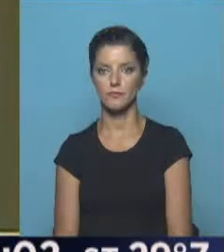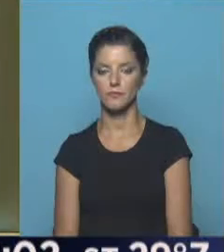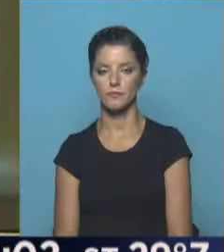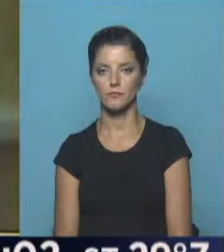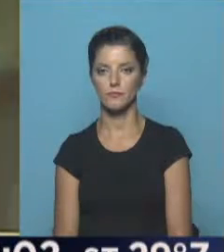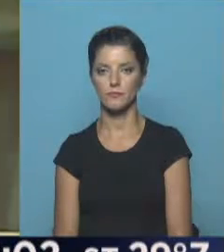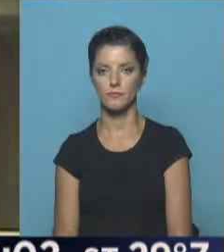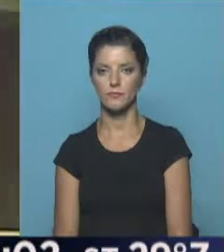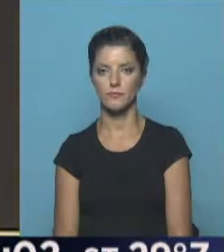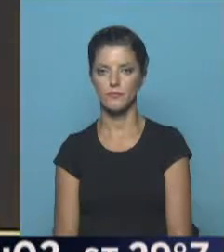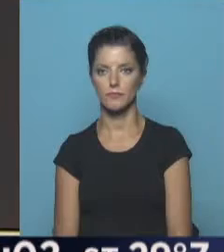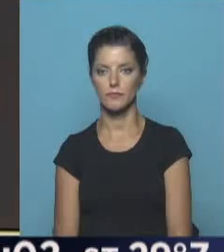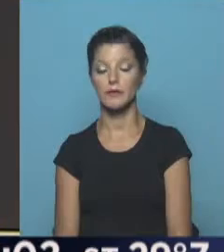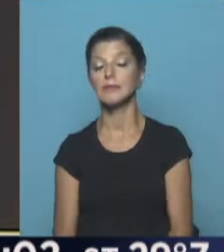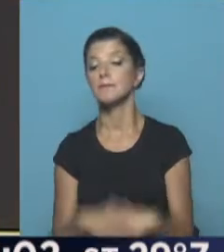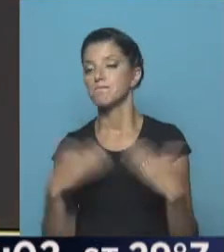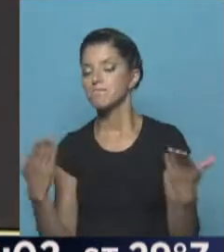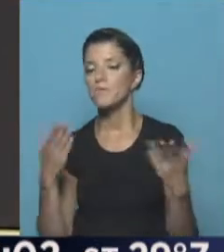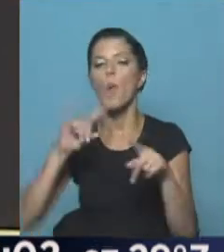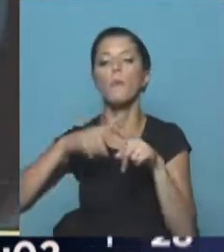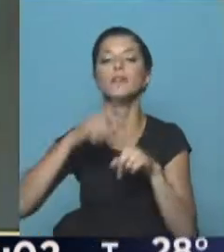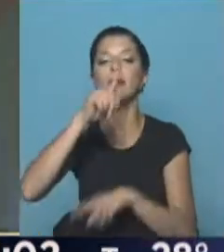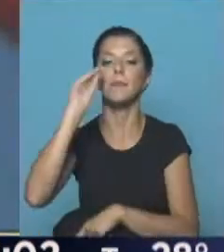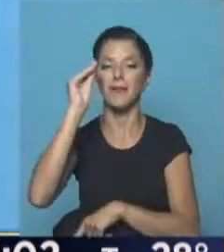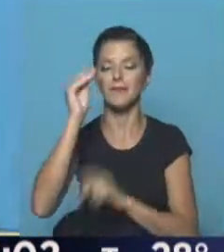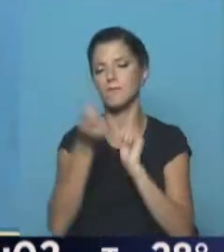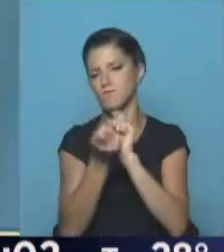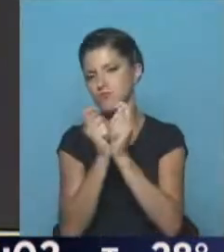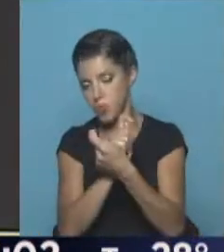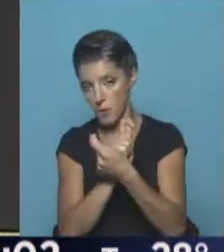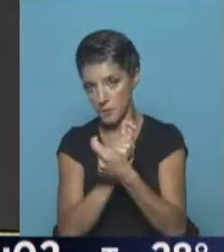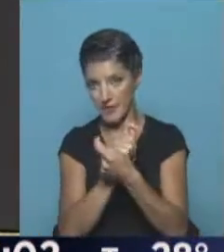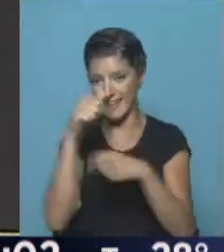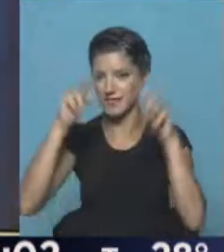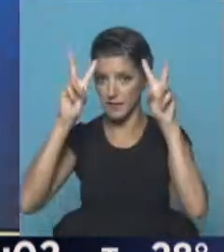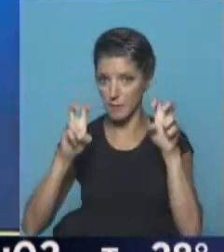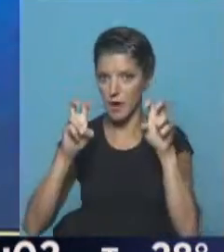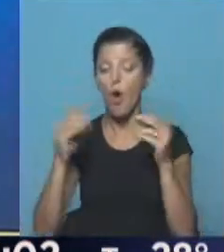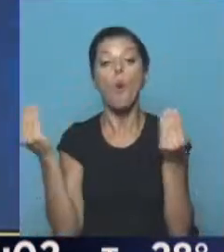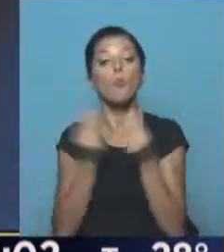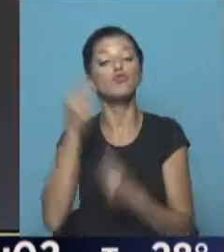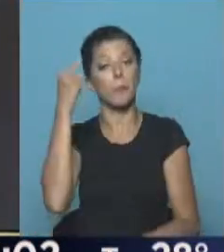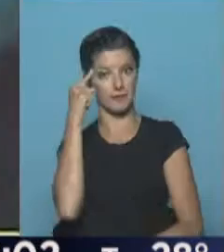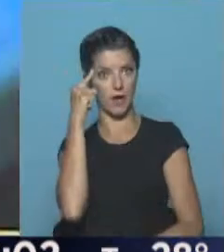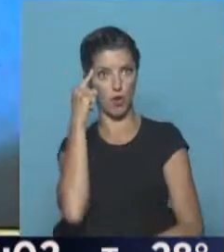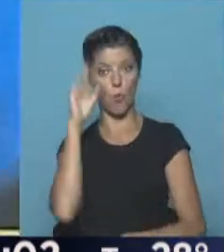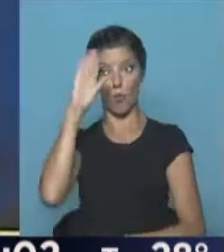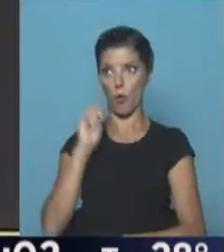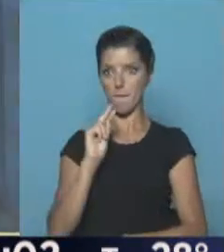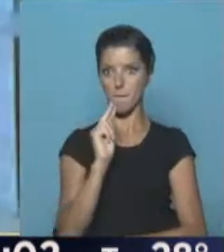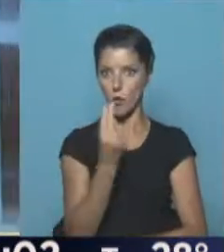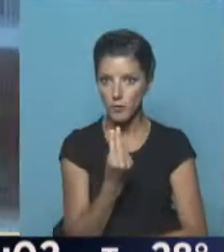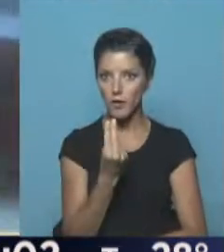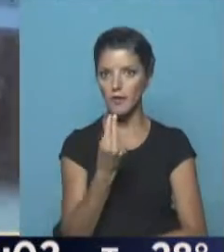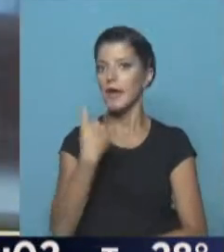y evidentemente la política brasileña es dinámica en este aspecto y se pensaba que tras la muerte del juez iba a haber un